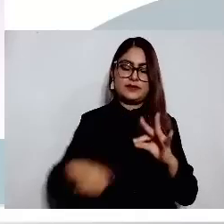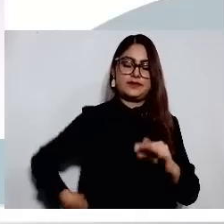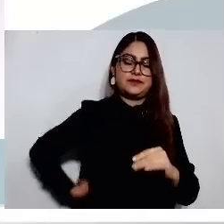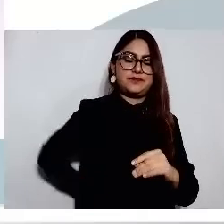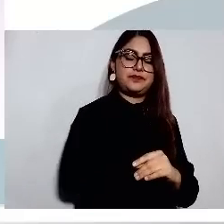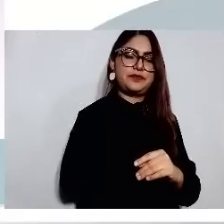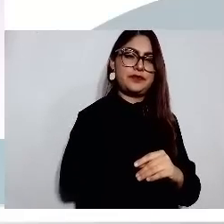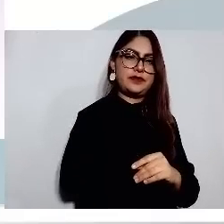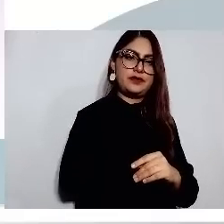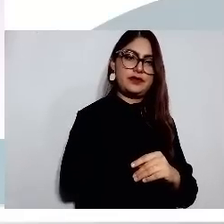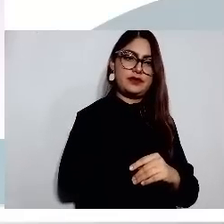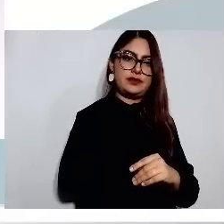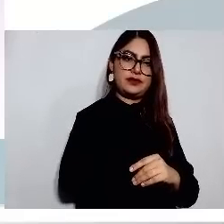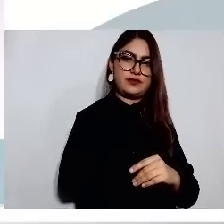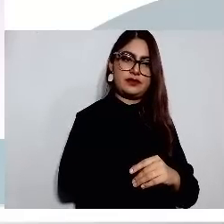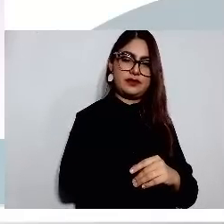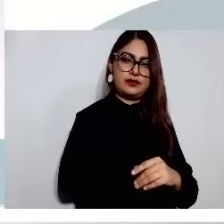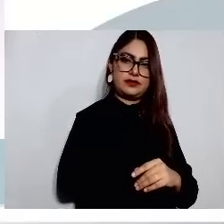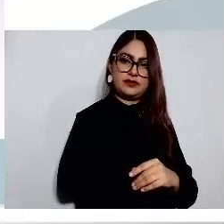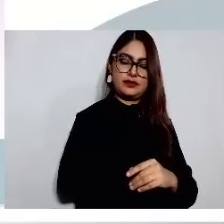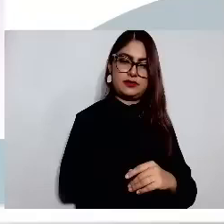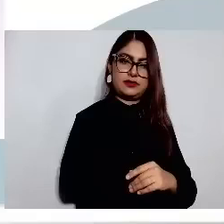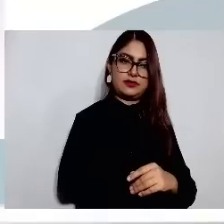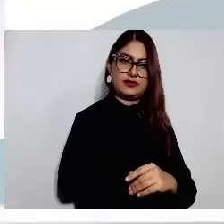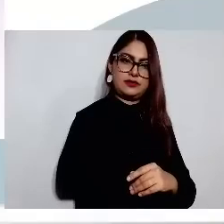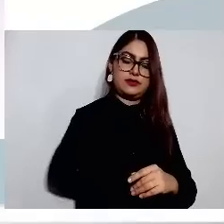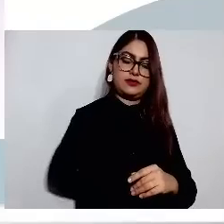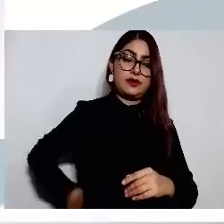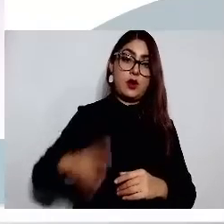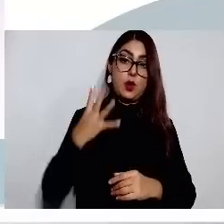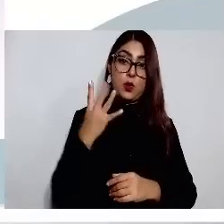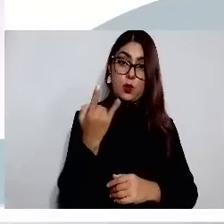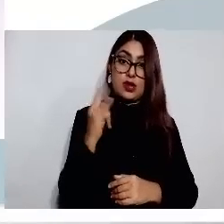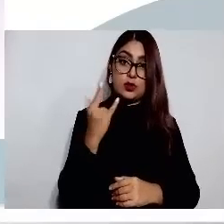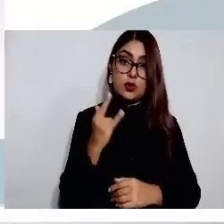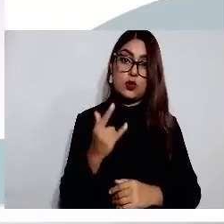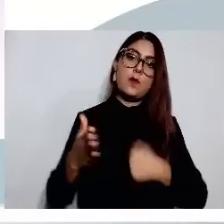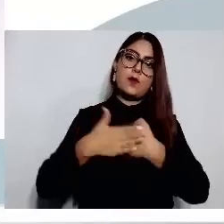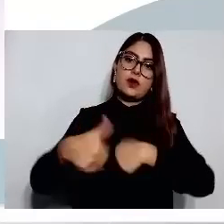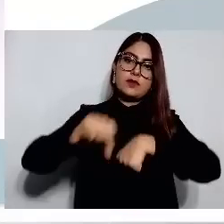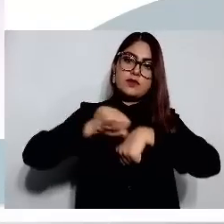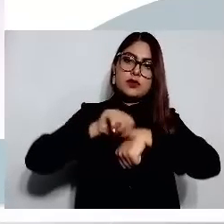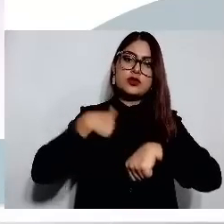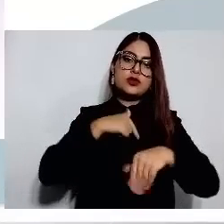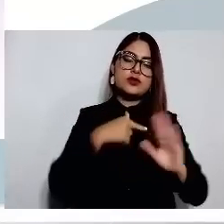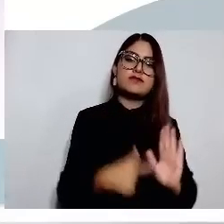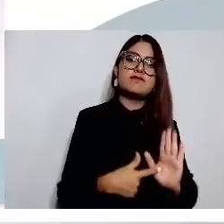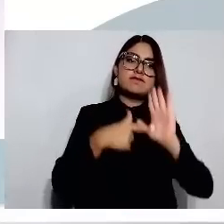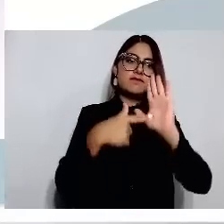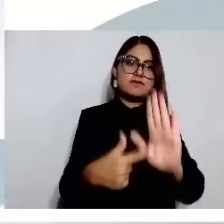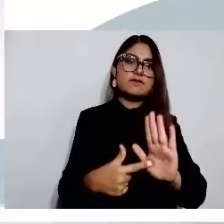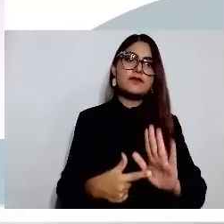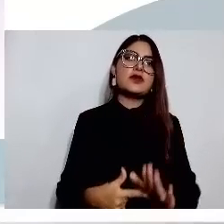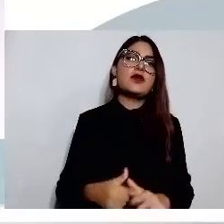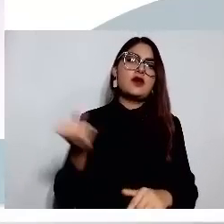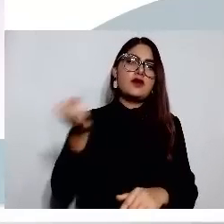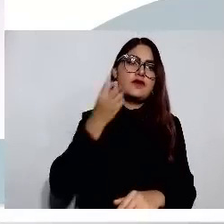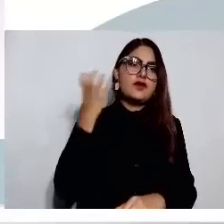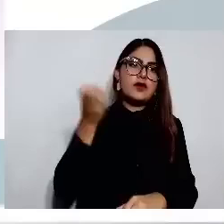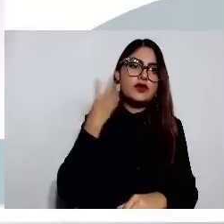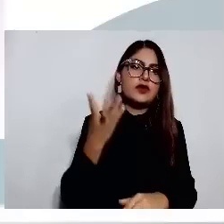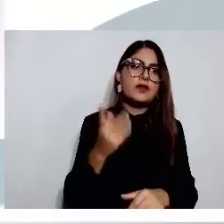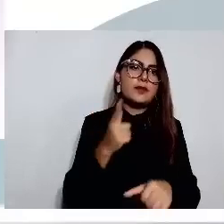próxima semana, vamos a presentar el Diagnóstico Nacional de Justicia Abierta Feminista.